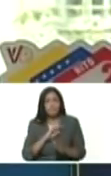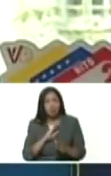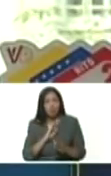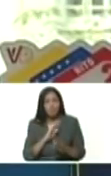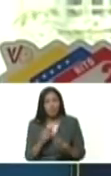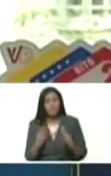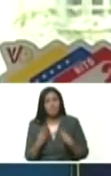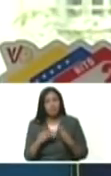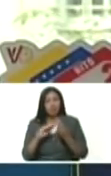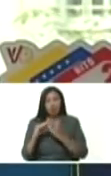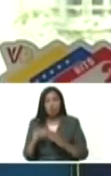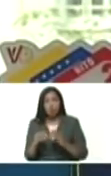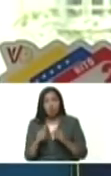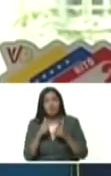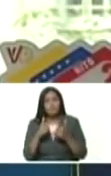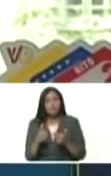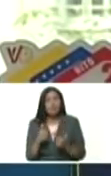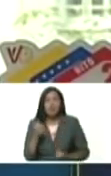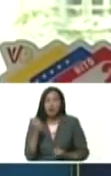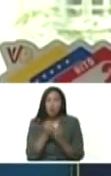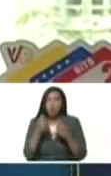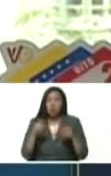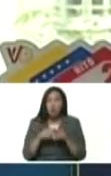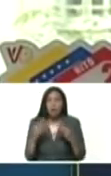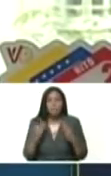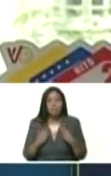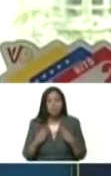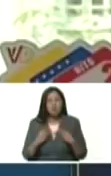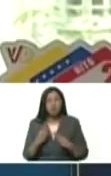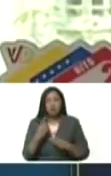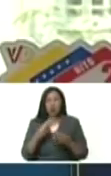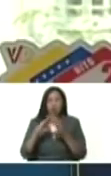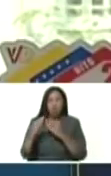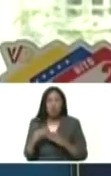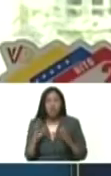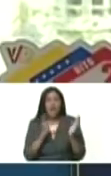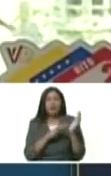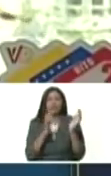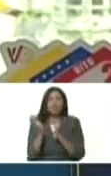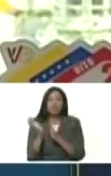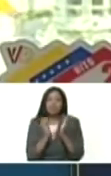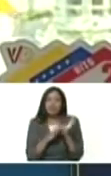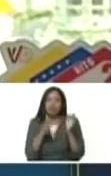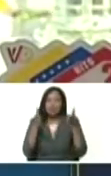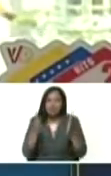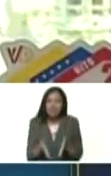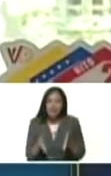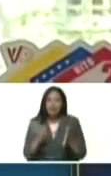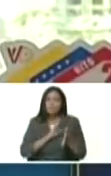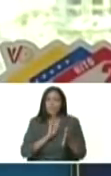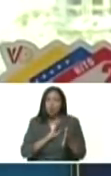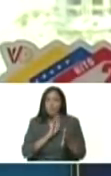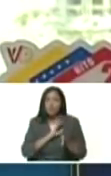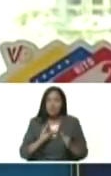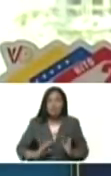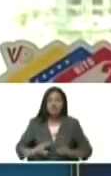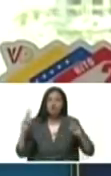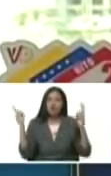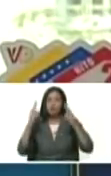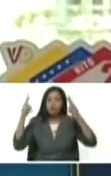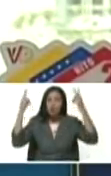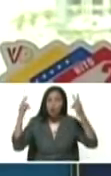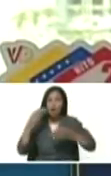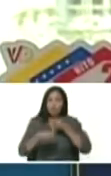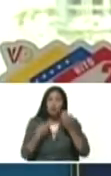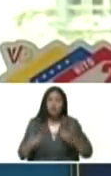vivir en comunidad, en solidaridad, vivir en una comuna cristiana, en Cristo Redentor. Dedicar